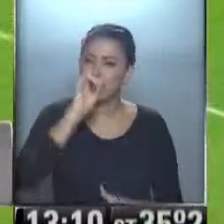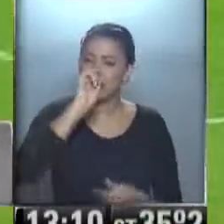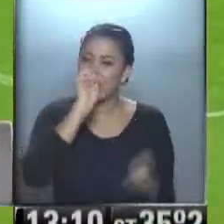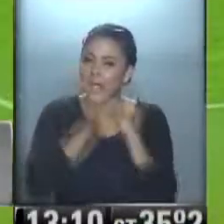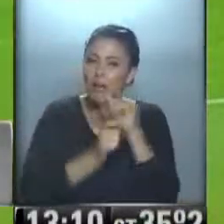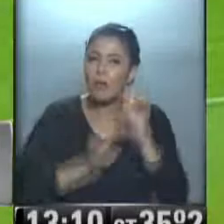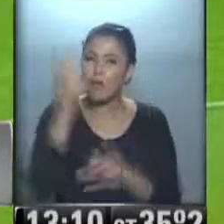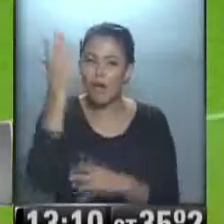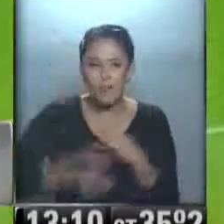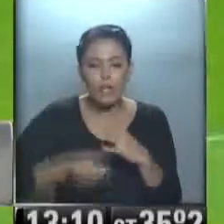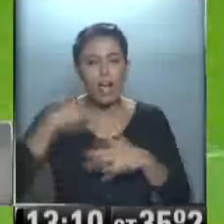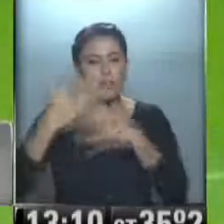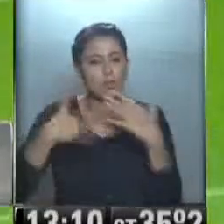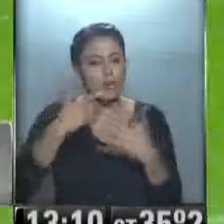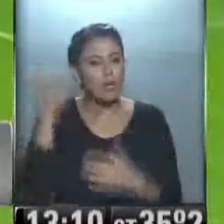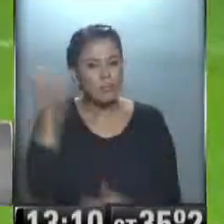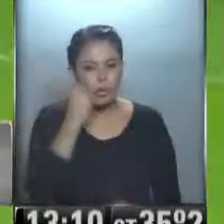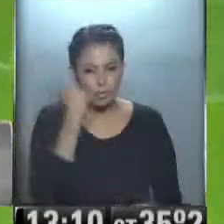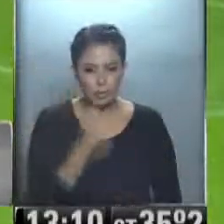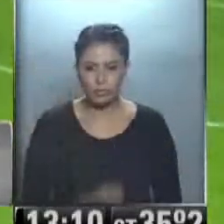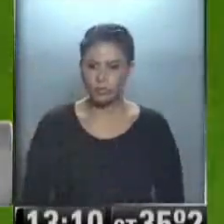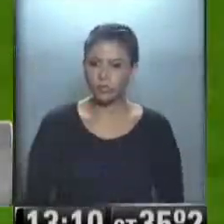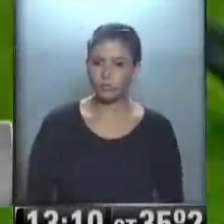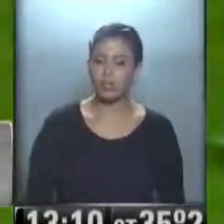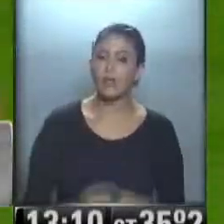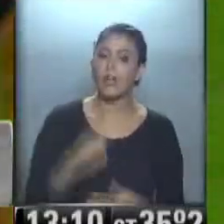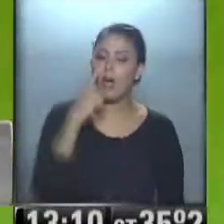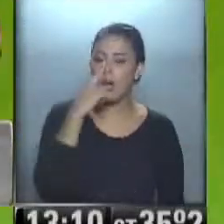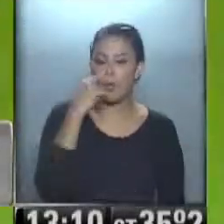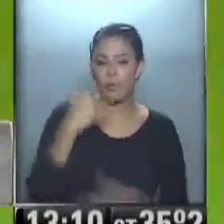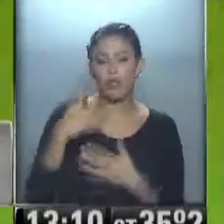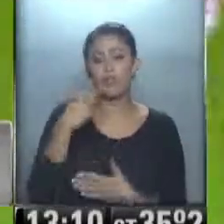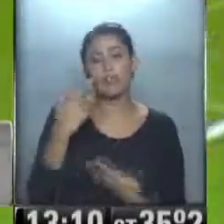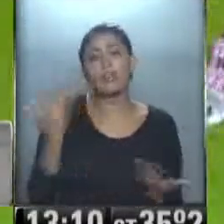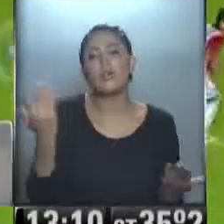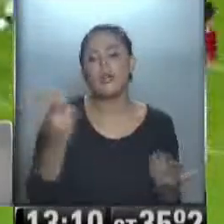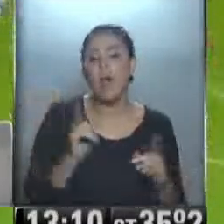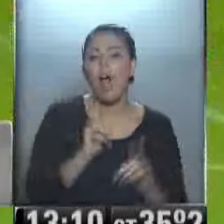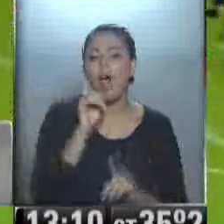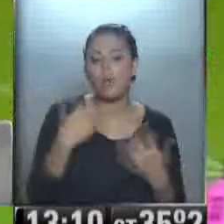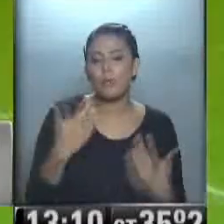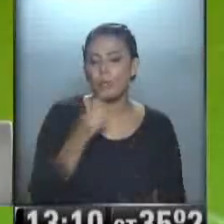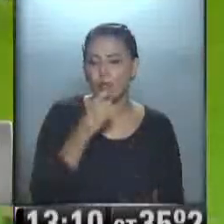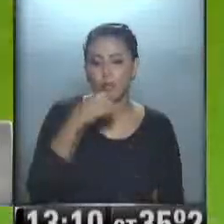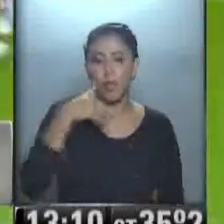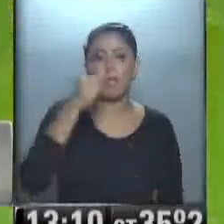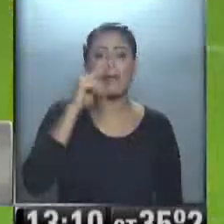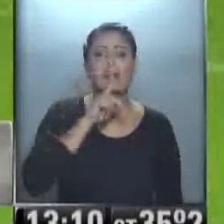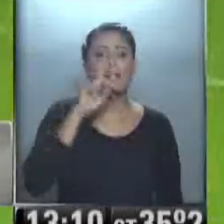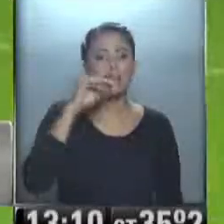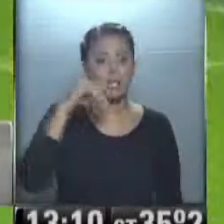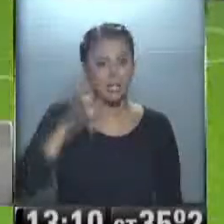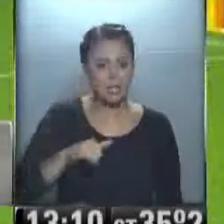jugadas de gol clave. Sí, quizá alguna, pero quizá el Carlitos, sí, la de Román Martínez fue un buen centro,